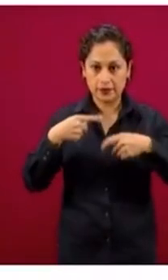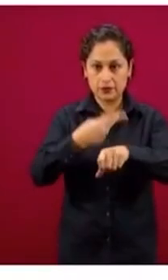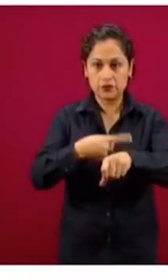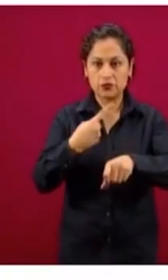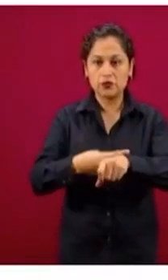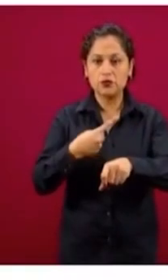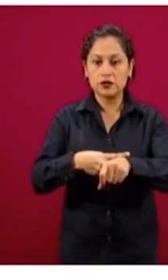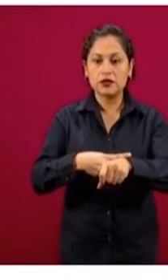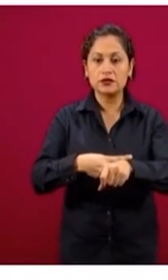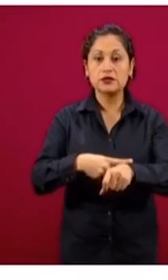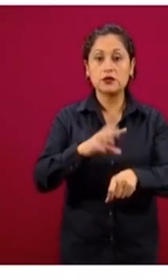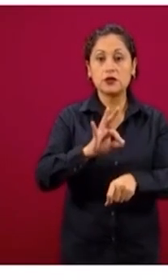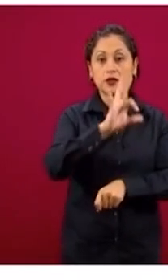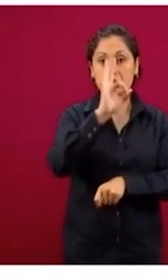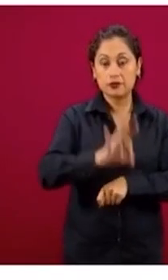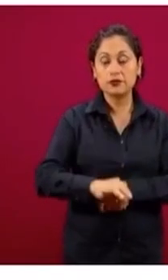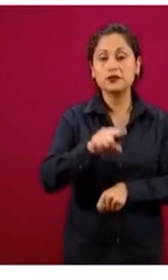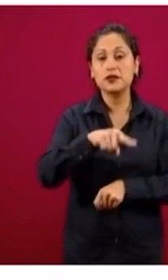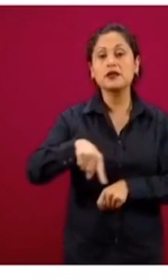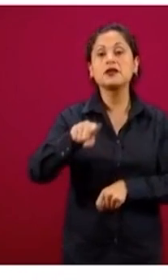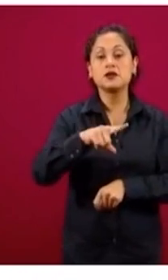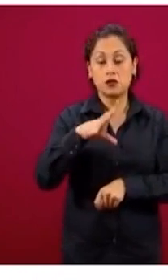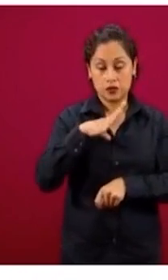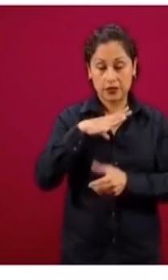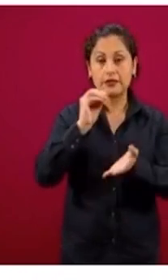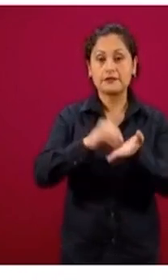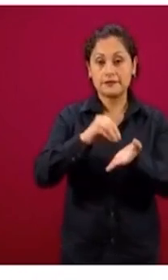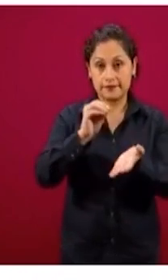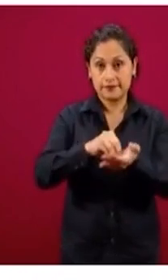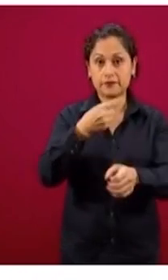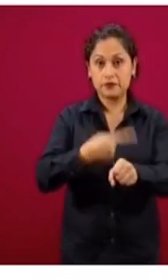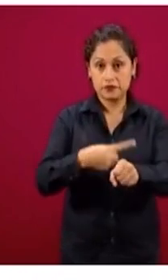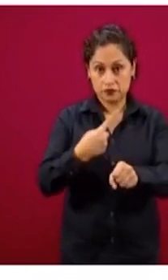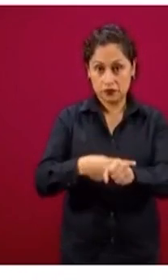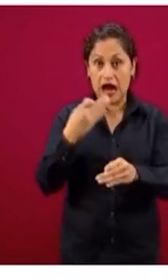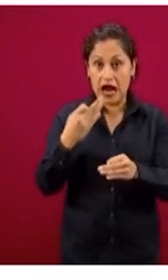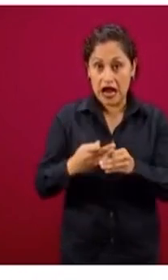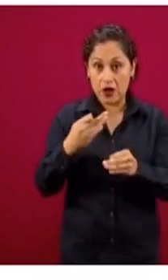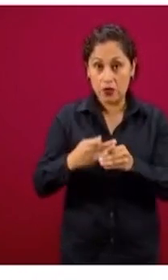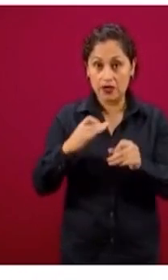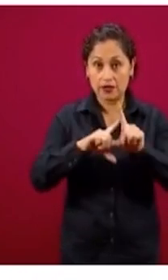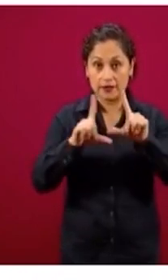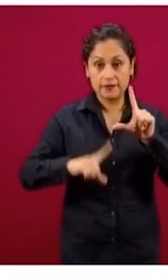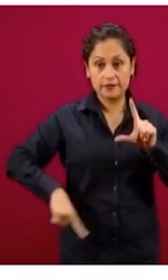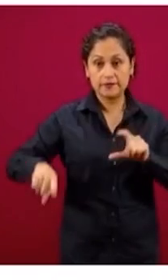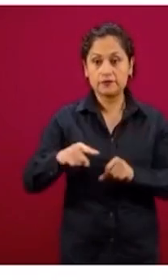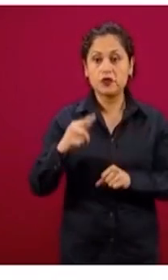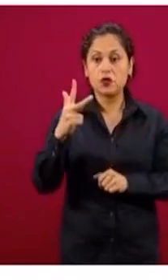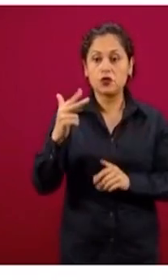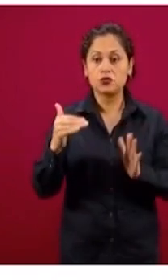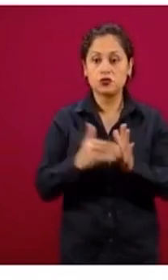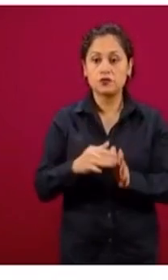casos activos que a su vez representan la epidemia activa en el territorio mexicano 8.048